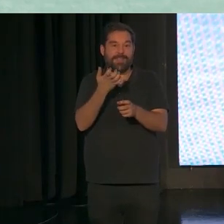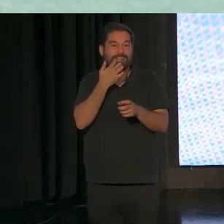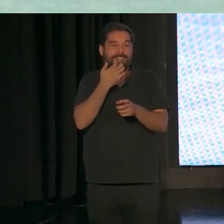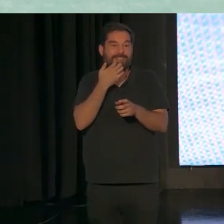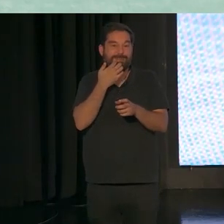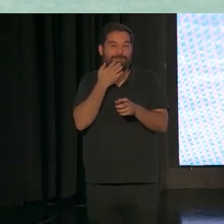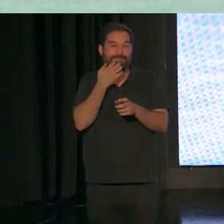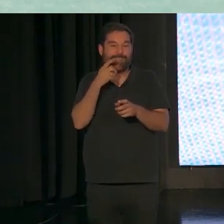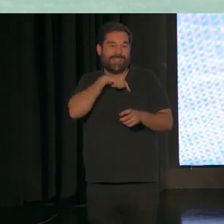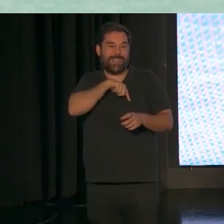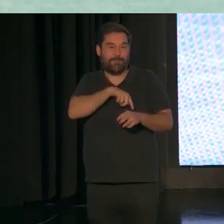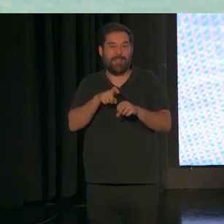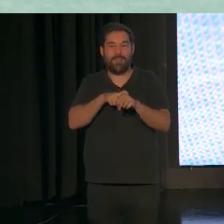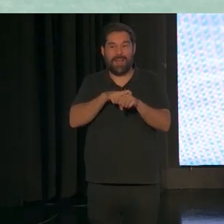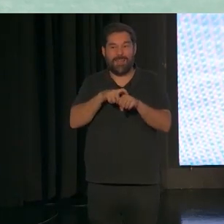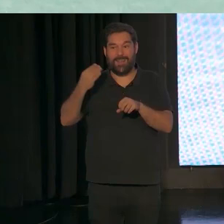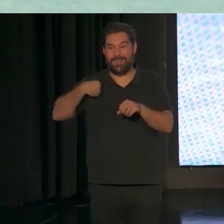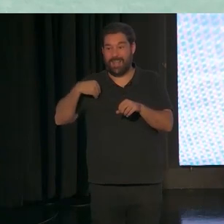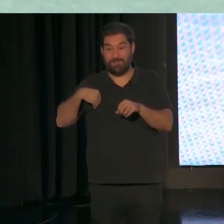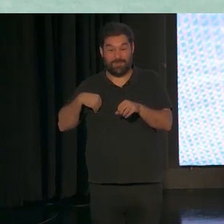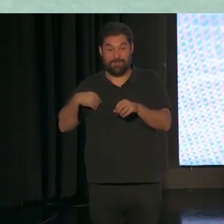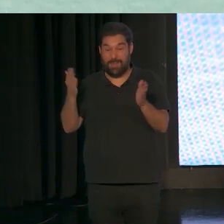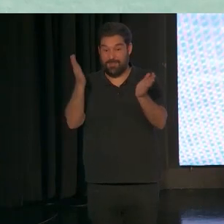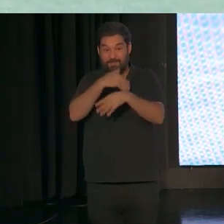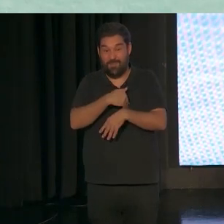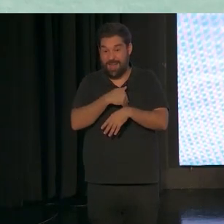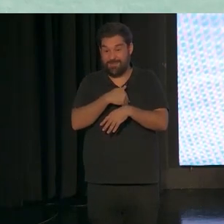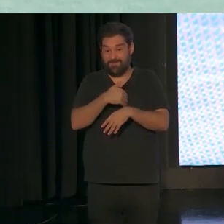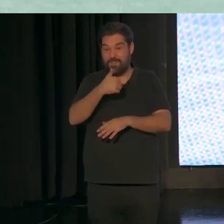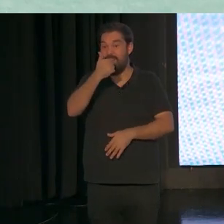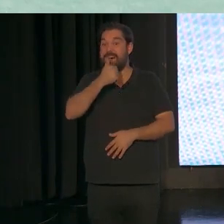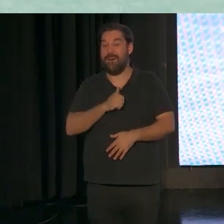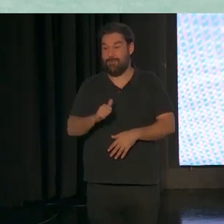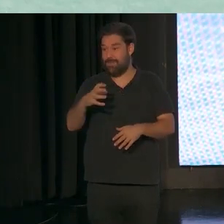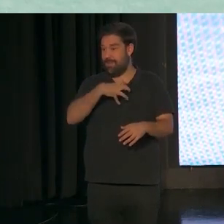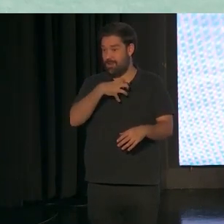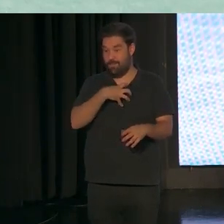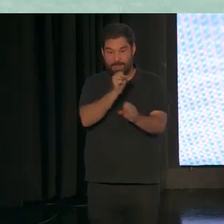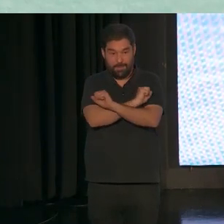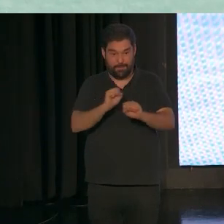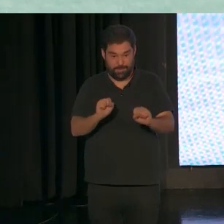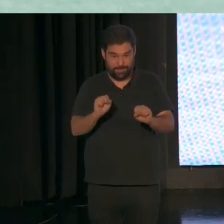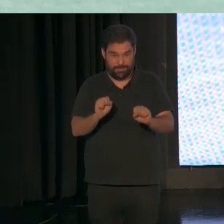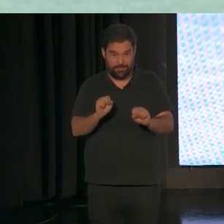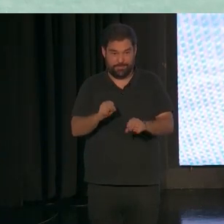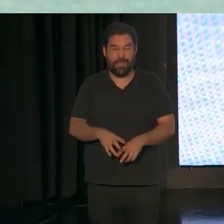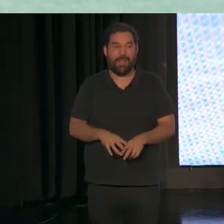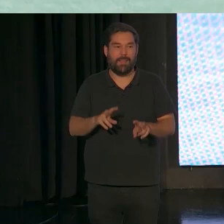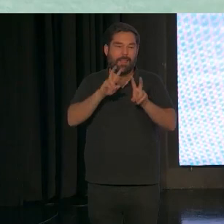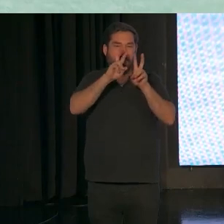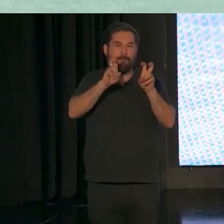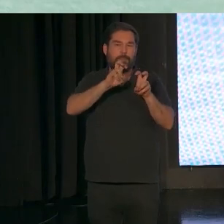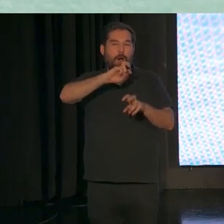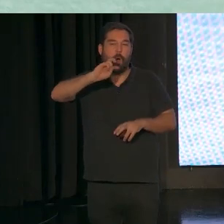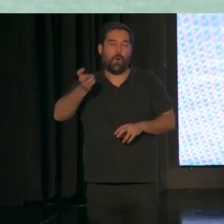esta profesión con las condiciones tan duras que hay de trabajo H luego hay una cuestión más específica que